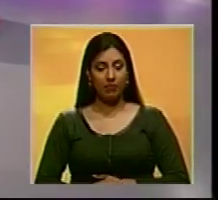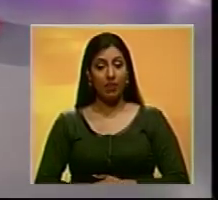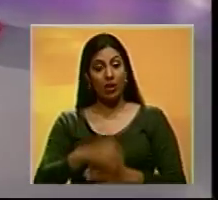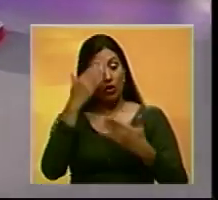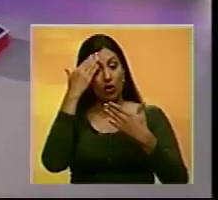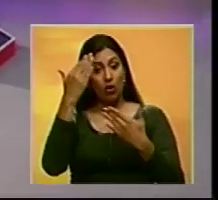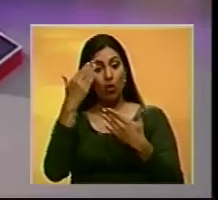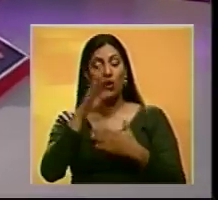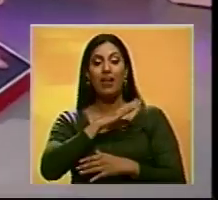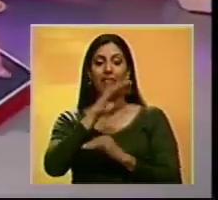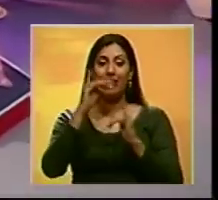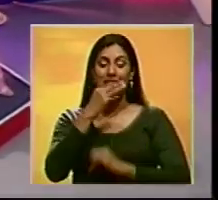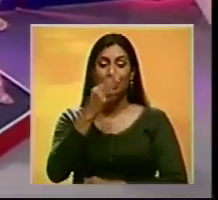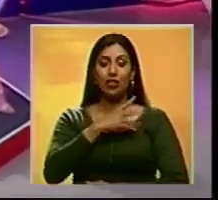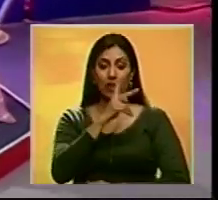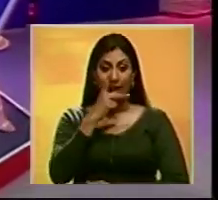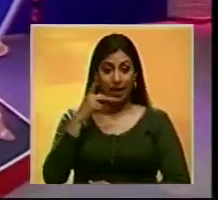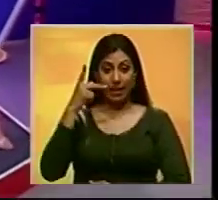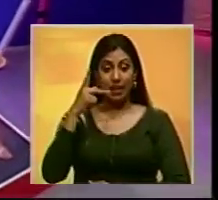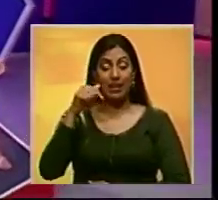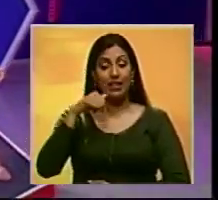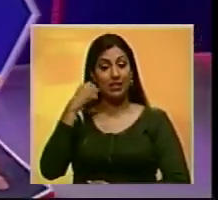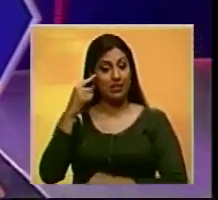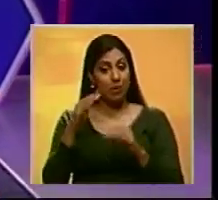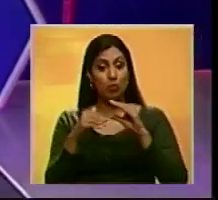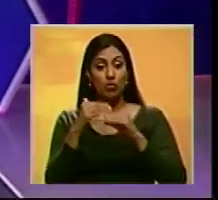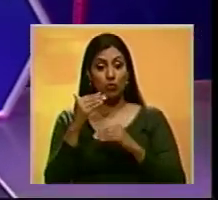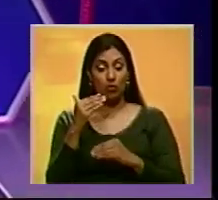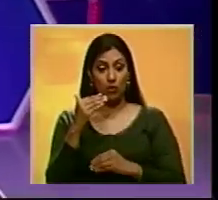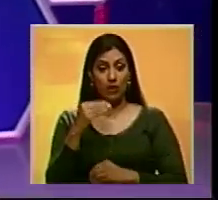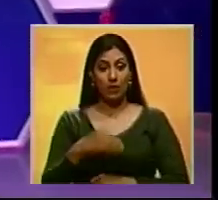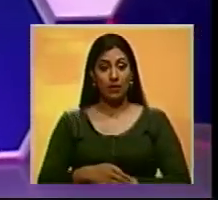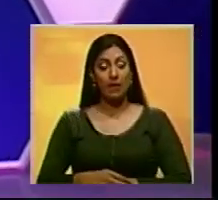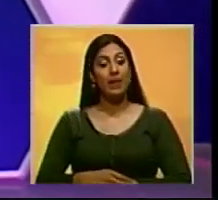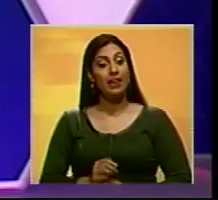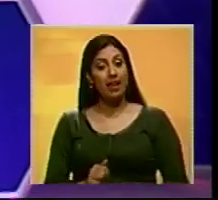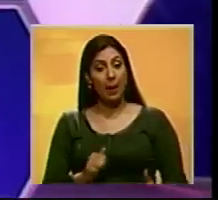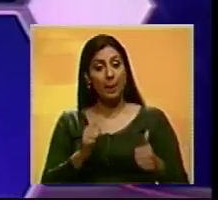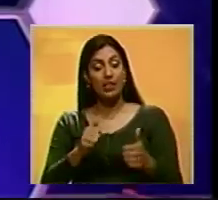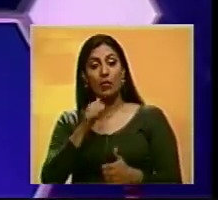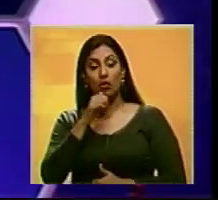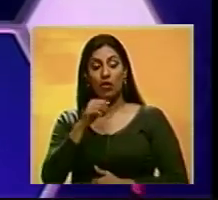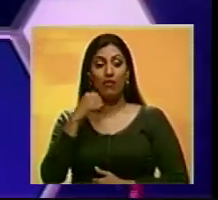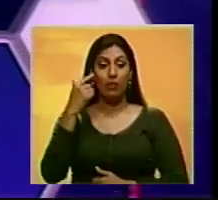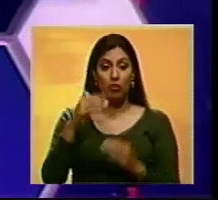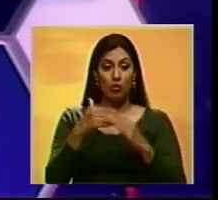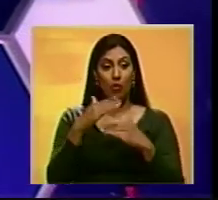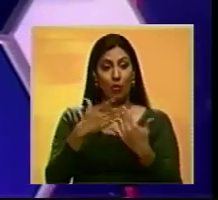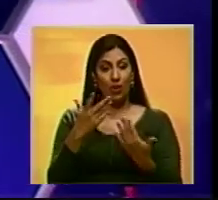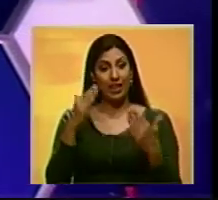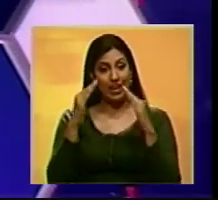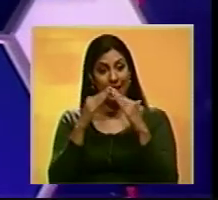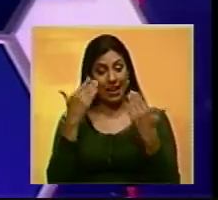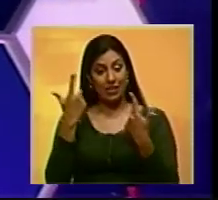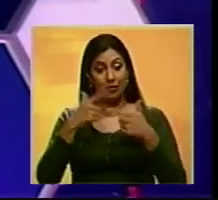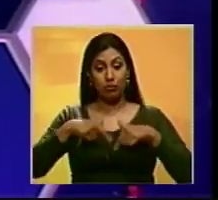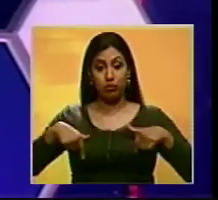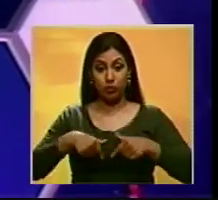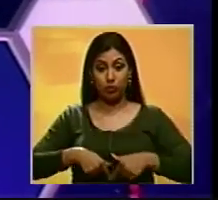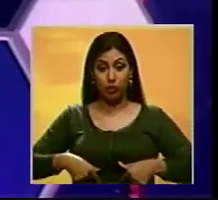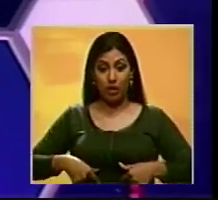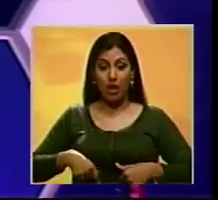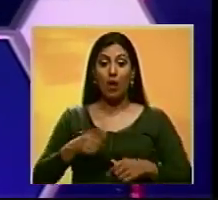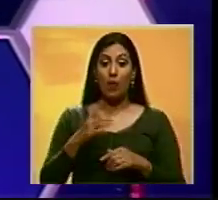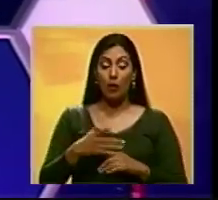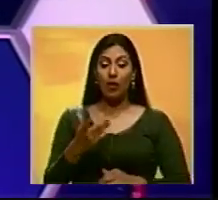Hola, ¿qué tal amigos? Feliz tarde, soy Carilis Cuadros y esto es Estrenos y Estrellas. Iniciamos la noticia del mundo del entretenimiento con la casa de lencería Victoria's